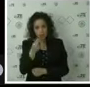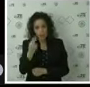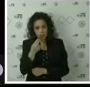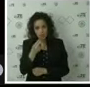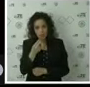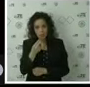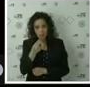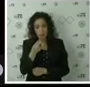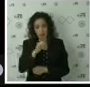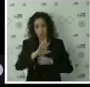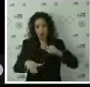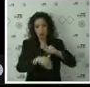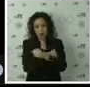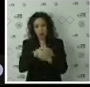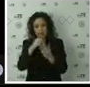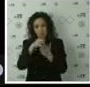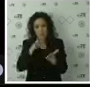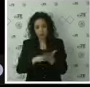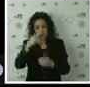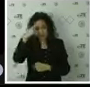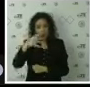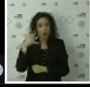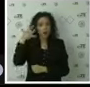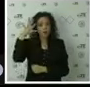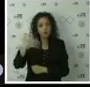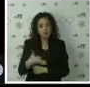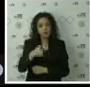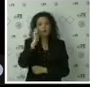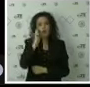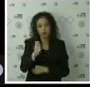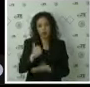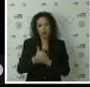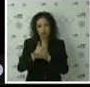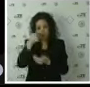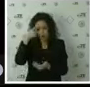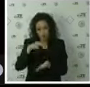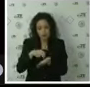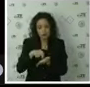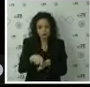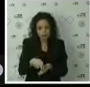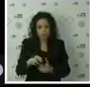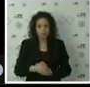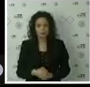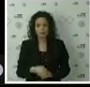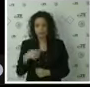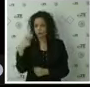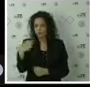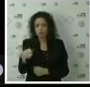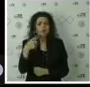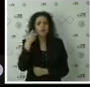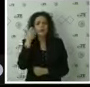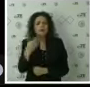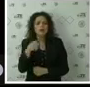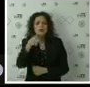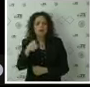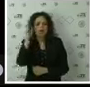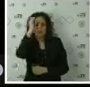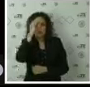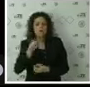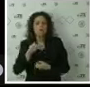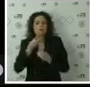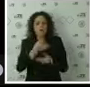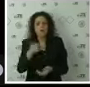efectos de una memoria que nos oriente. Es decir, ustedes son las estrellas, dinos lo que tú tengas que decir o cierra como tú consideres que es